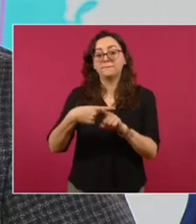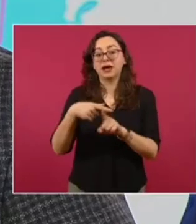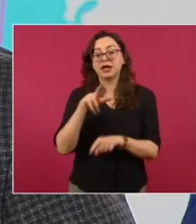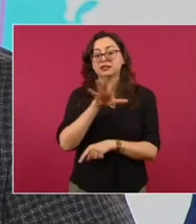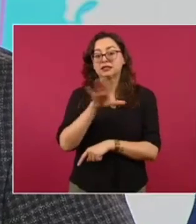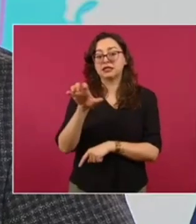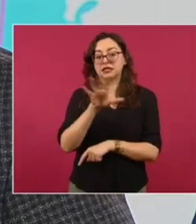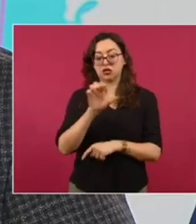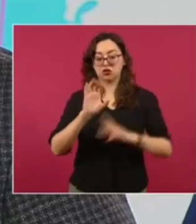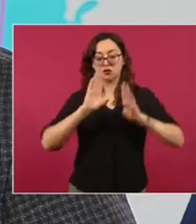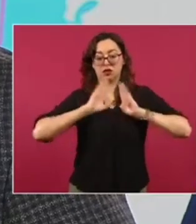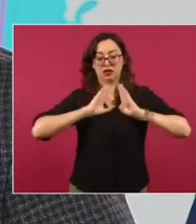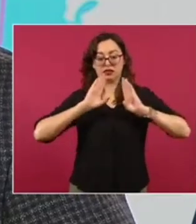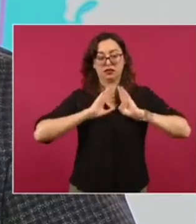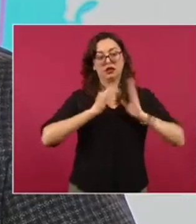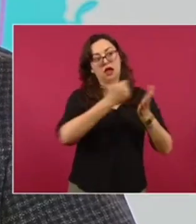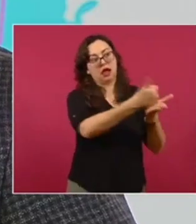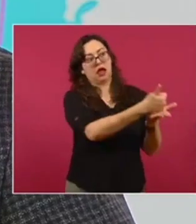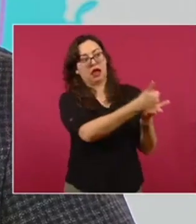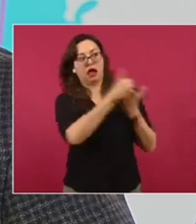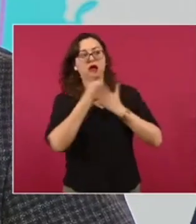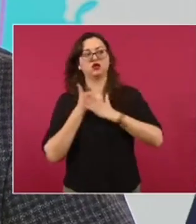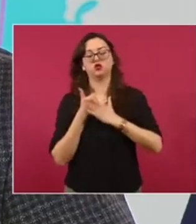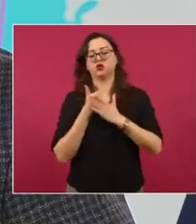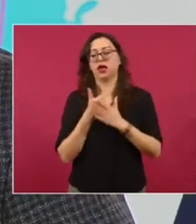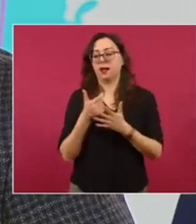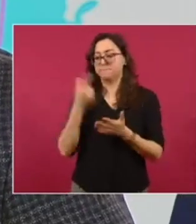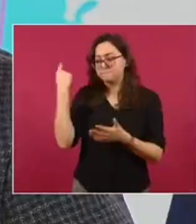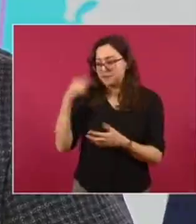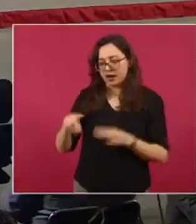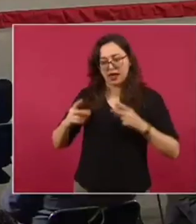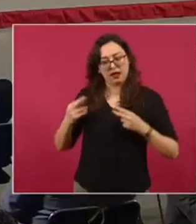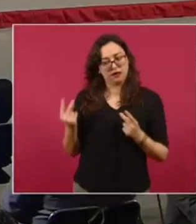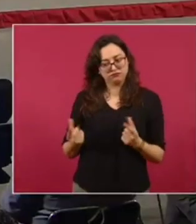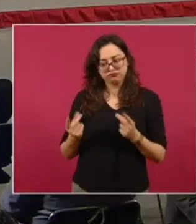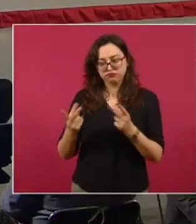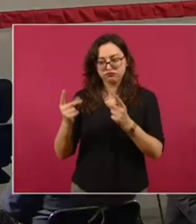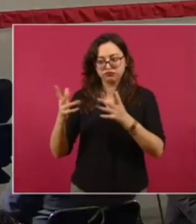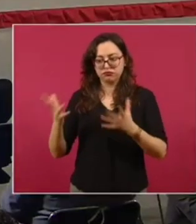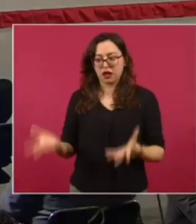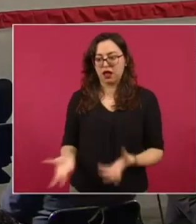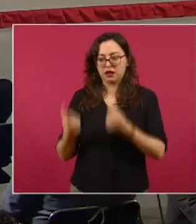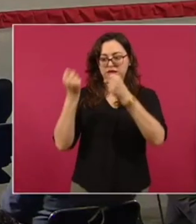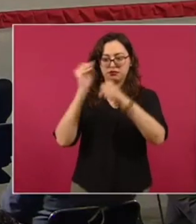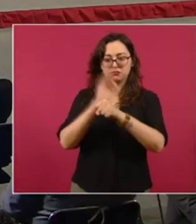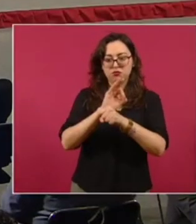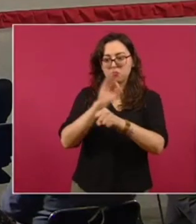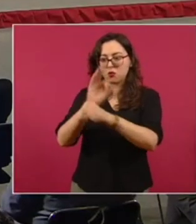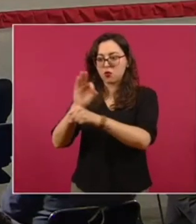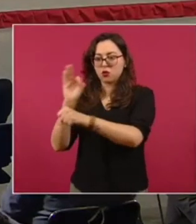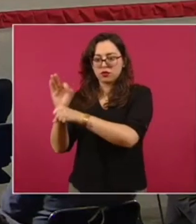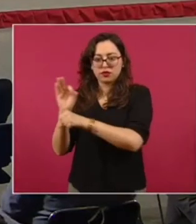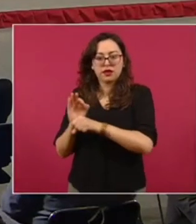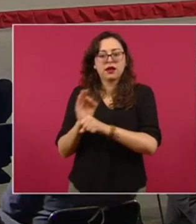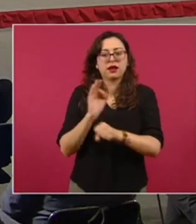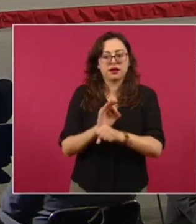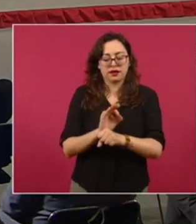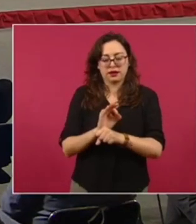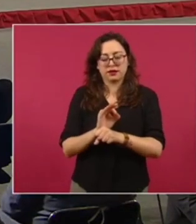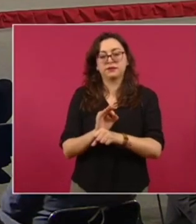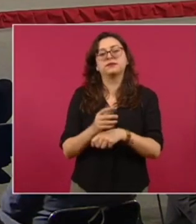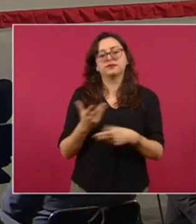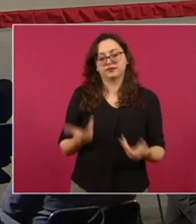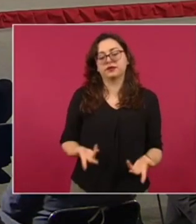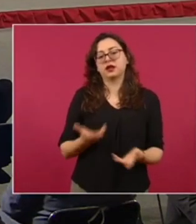militar que están haciendo tareas en apoyo al salvamento, independientemente de los